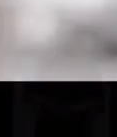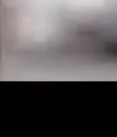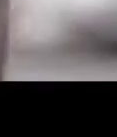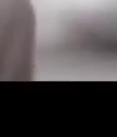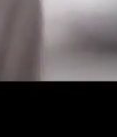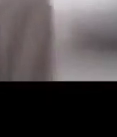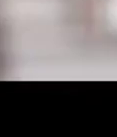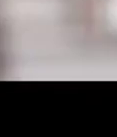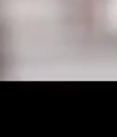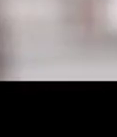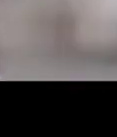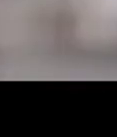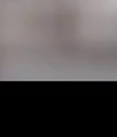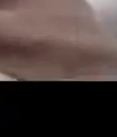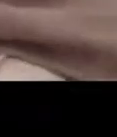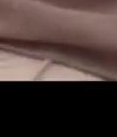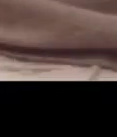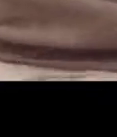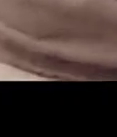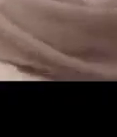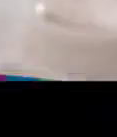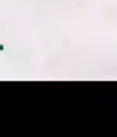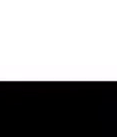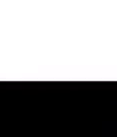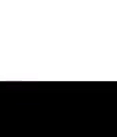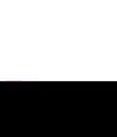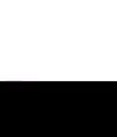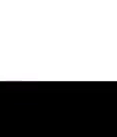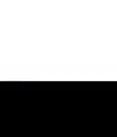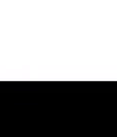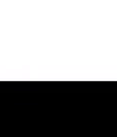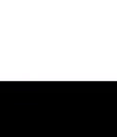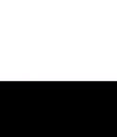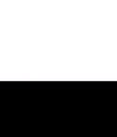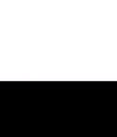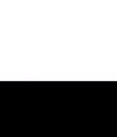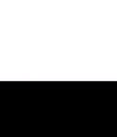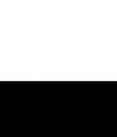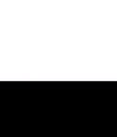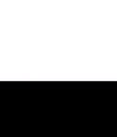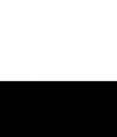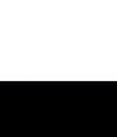votos. Tu voto está la decisión.